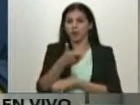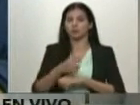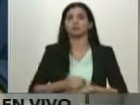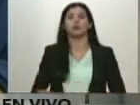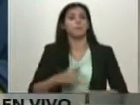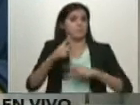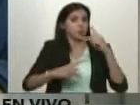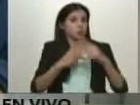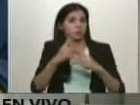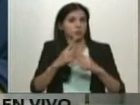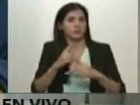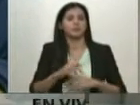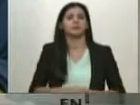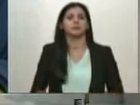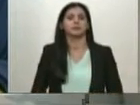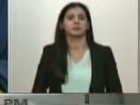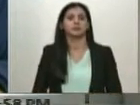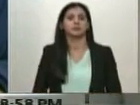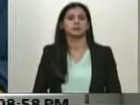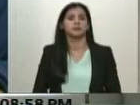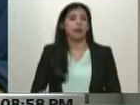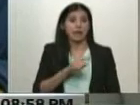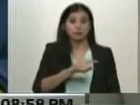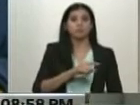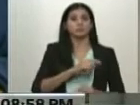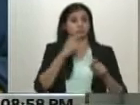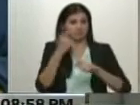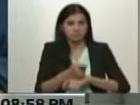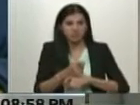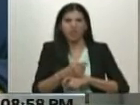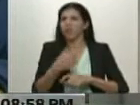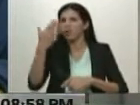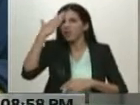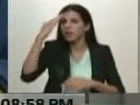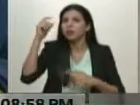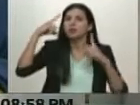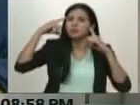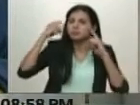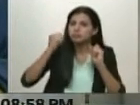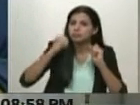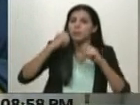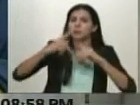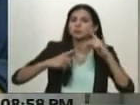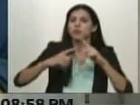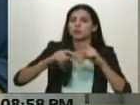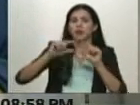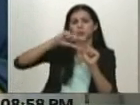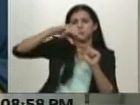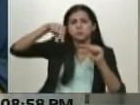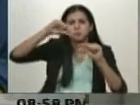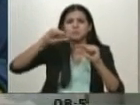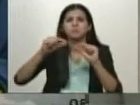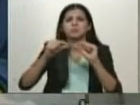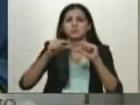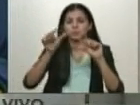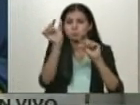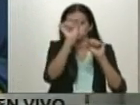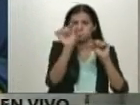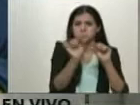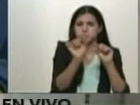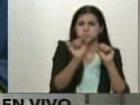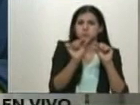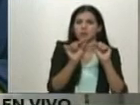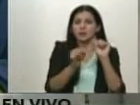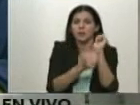productiva. Y de ahí van a salir produciendo camarones, de ahí van a salir montando piscinas